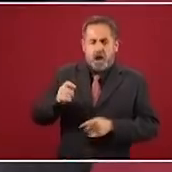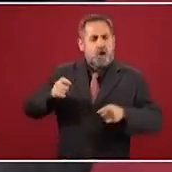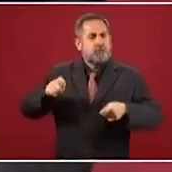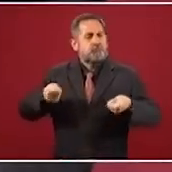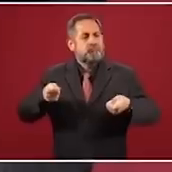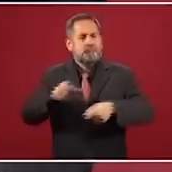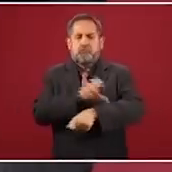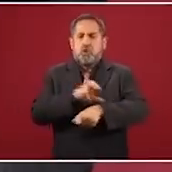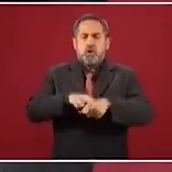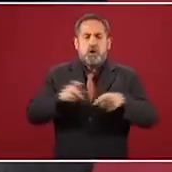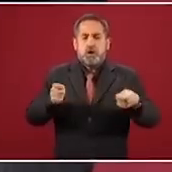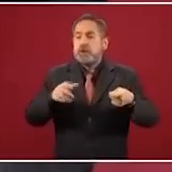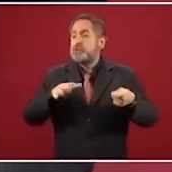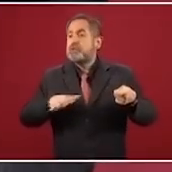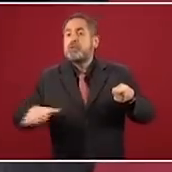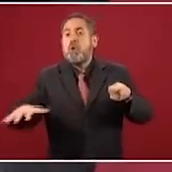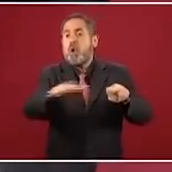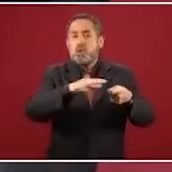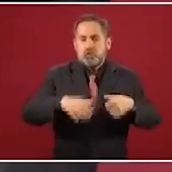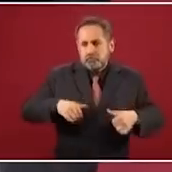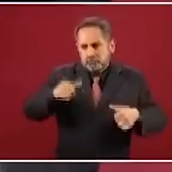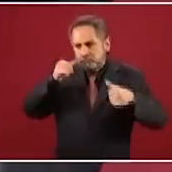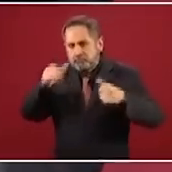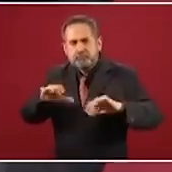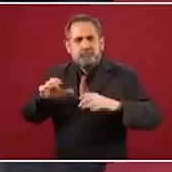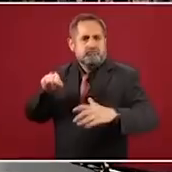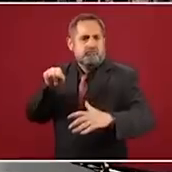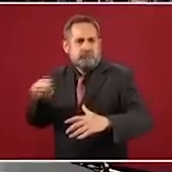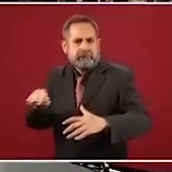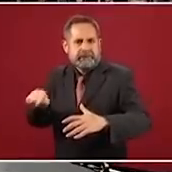atención para toda la población no asegurada. Gracias. Gracias, señor presidente.